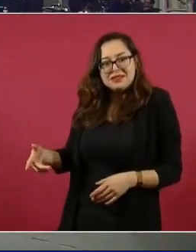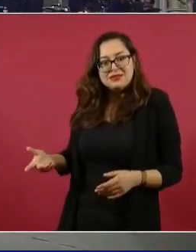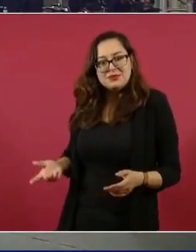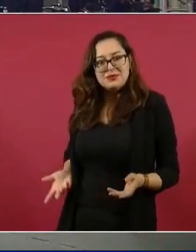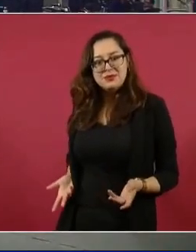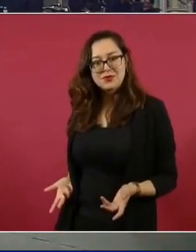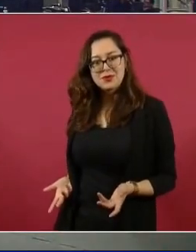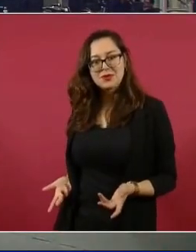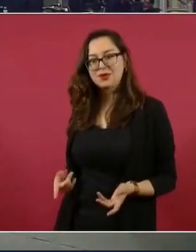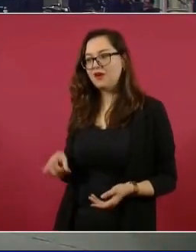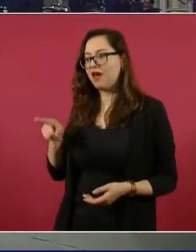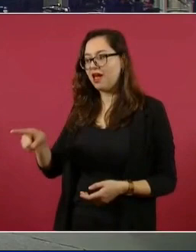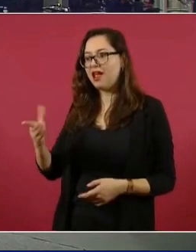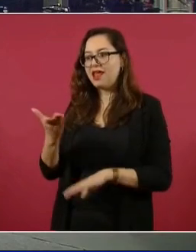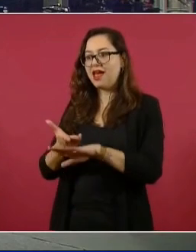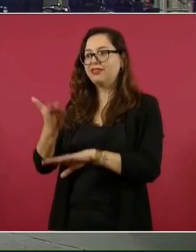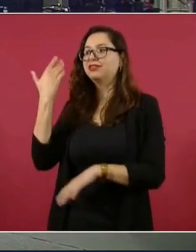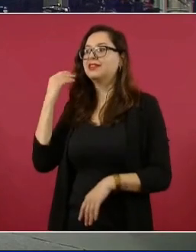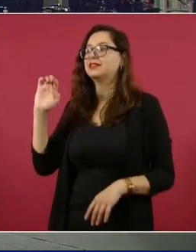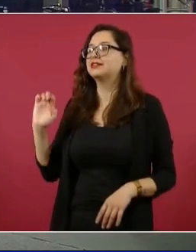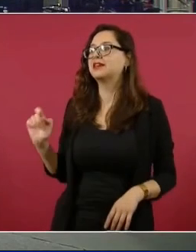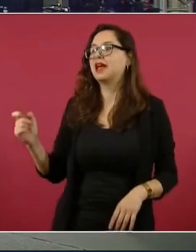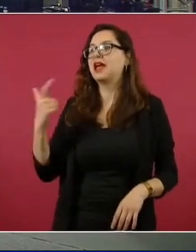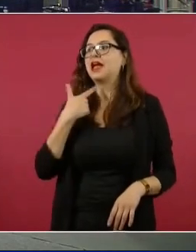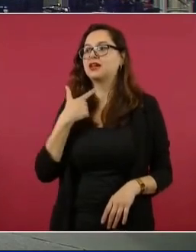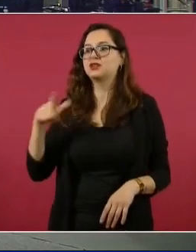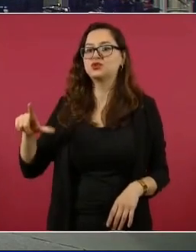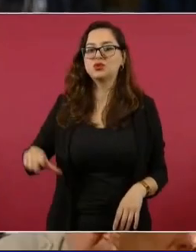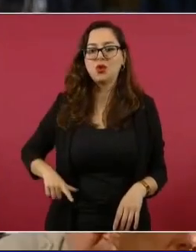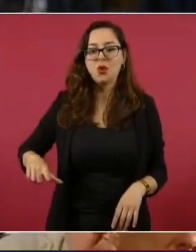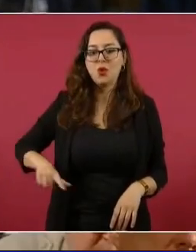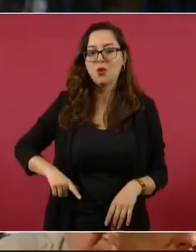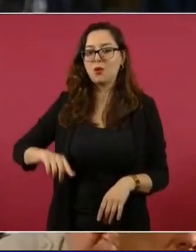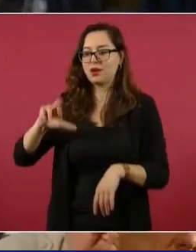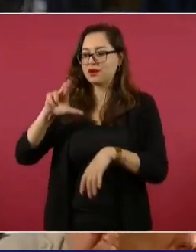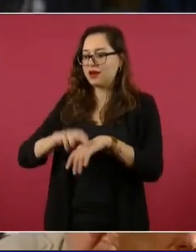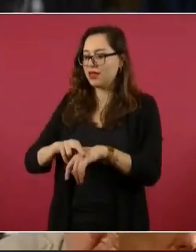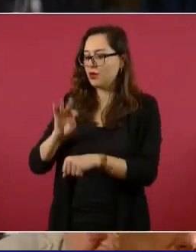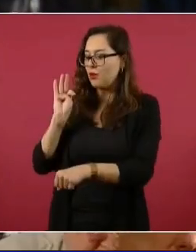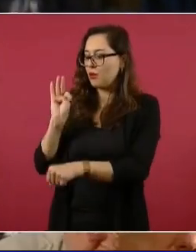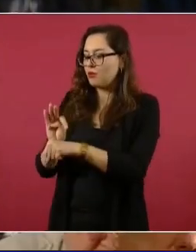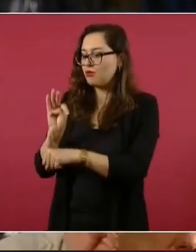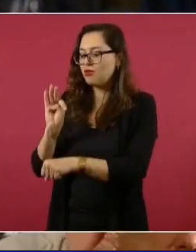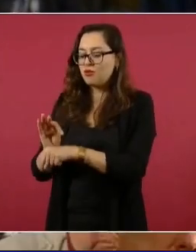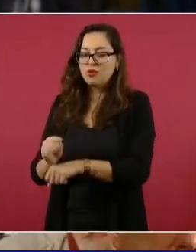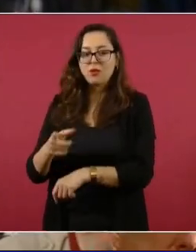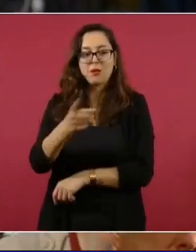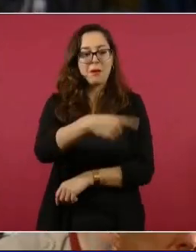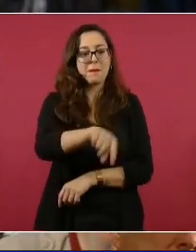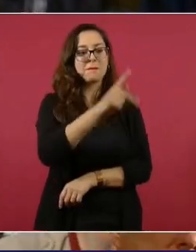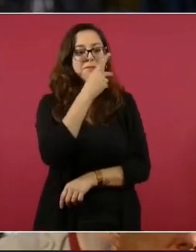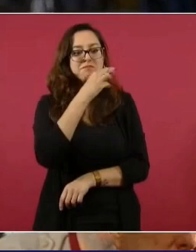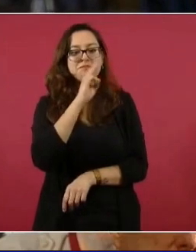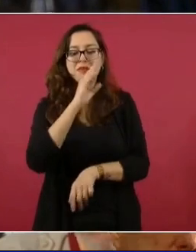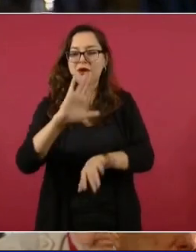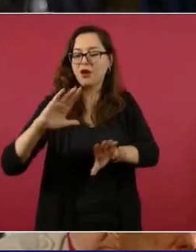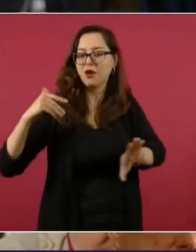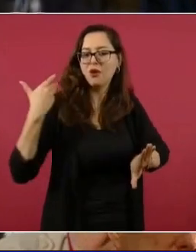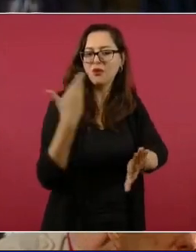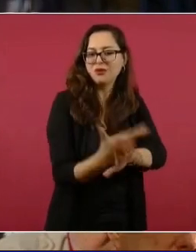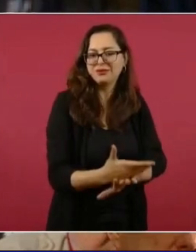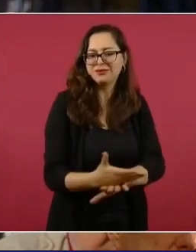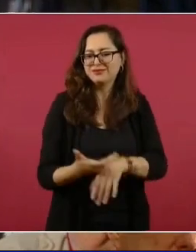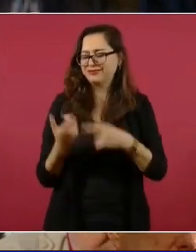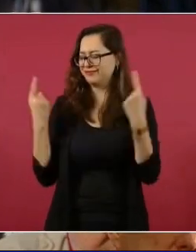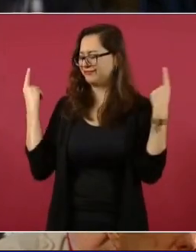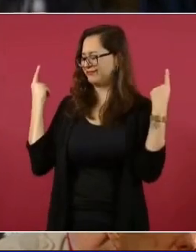defensa del exgobernador Ángel Aguirre, atacando justamente al abogado de los padres. Entonces